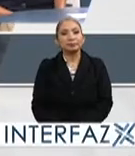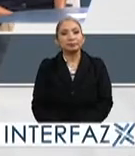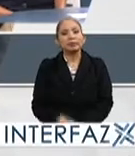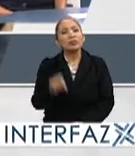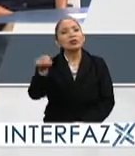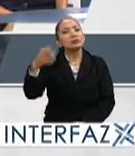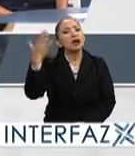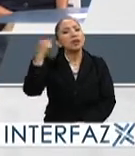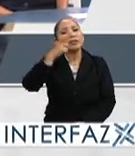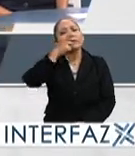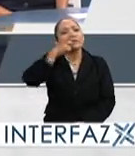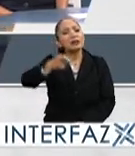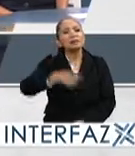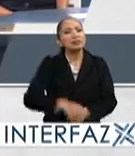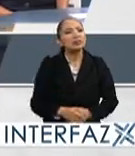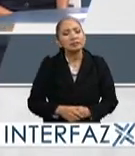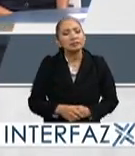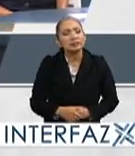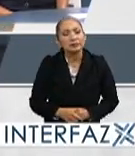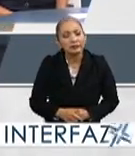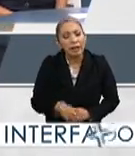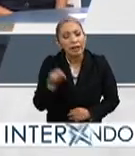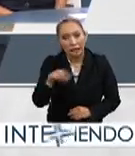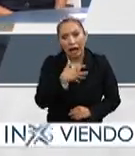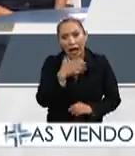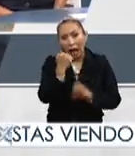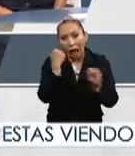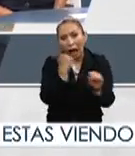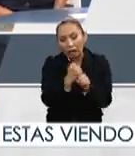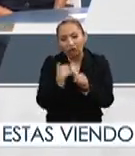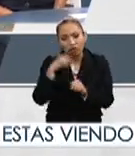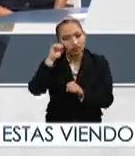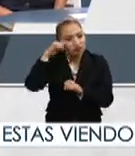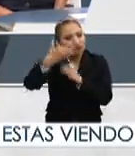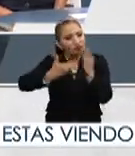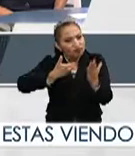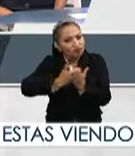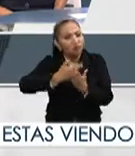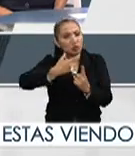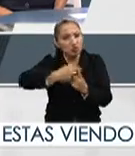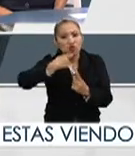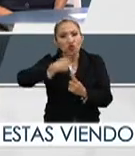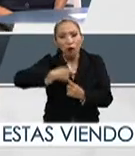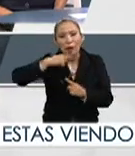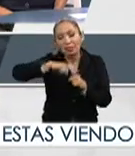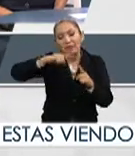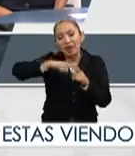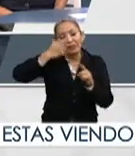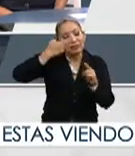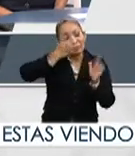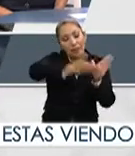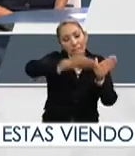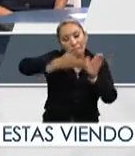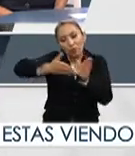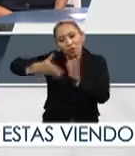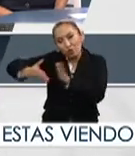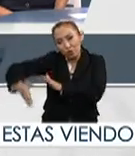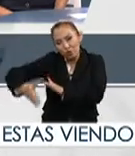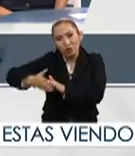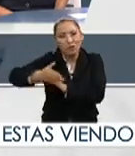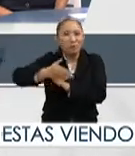usted nos comentaba antes de iniciar esta entrevista, pues que ya lleva muchos años al servicio de la Cruz Roja en distintas etapas, en